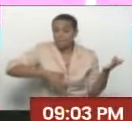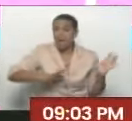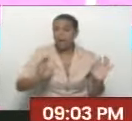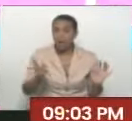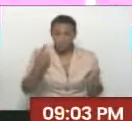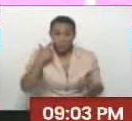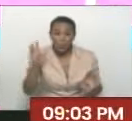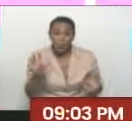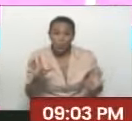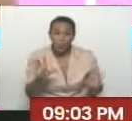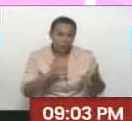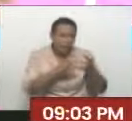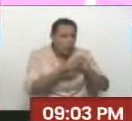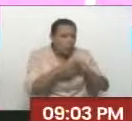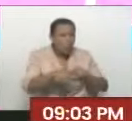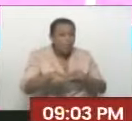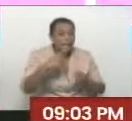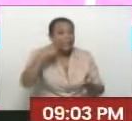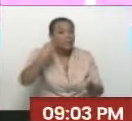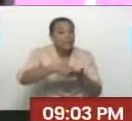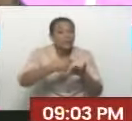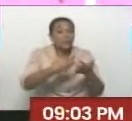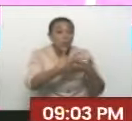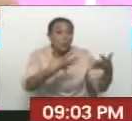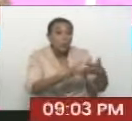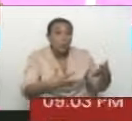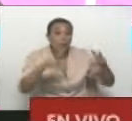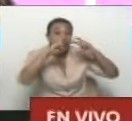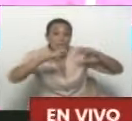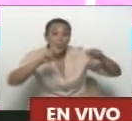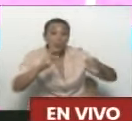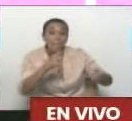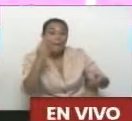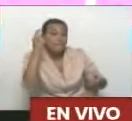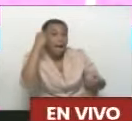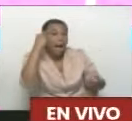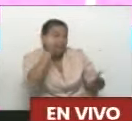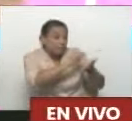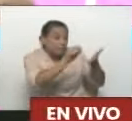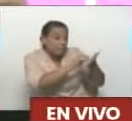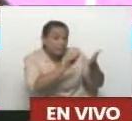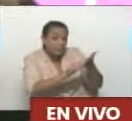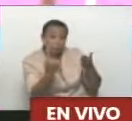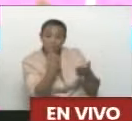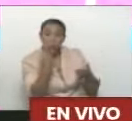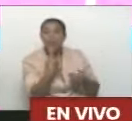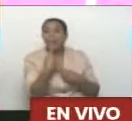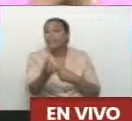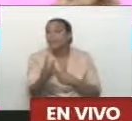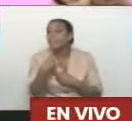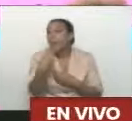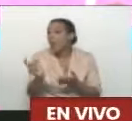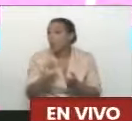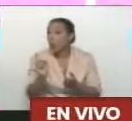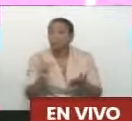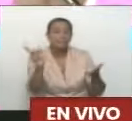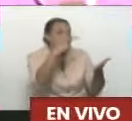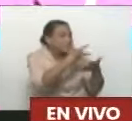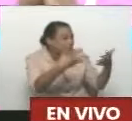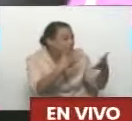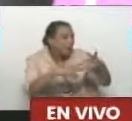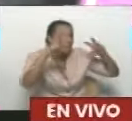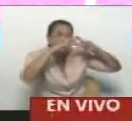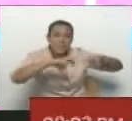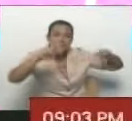Entonces, ese diálogo cultural tiene que ser documentado, nuestros investigadores tienen que tener espacio, no es los cultores, para decirlo en dos palabras, no